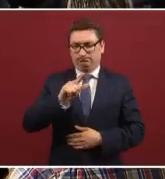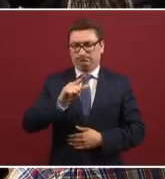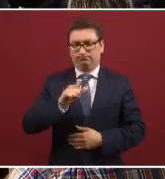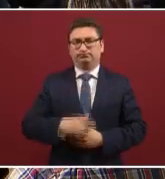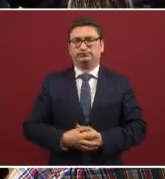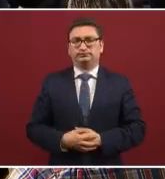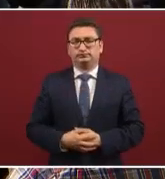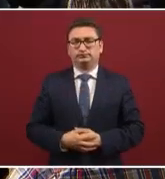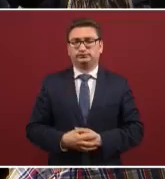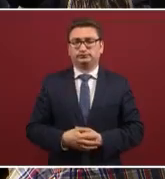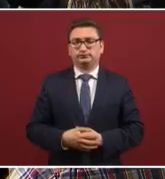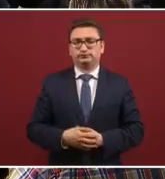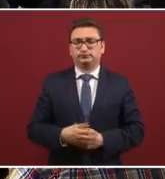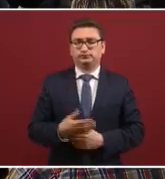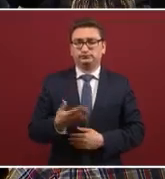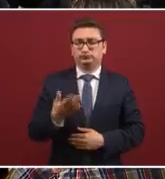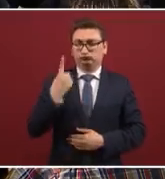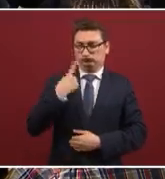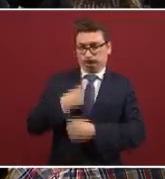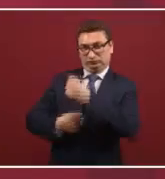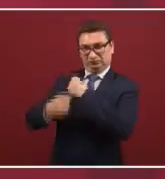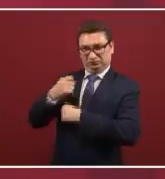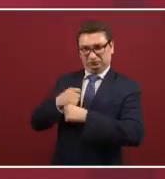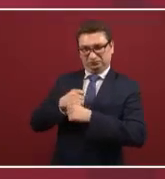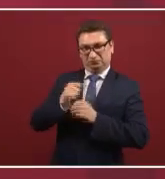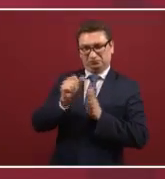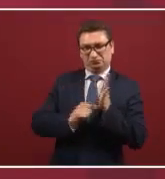partir de agosto del año pasado,